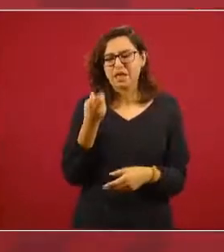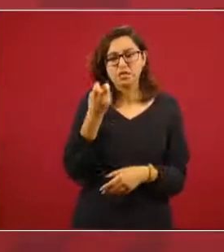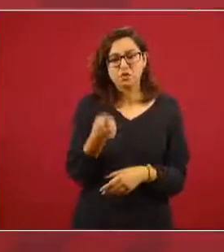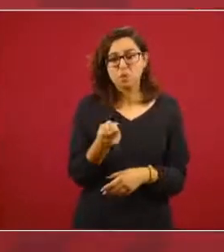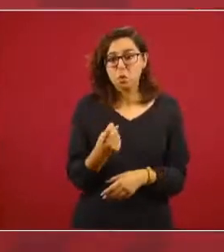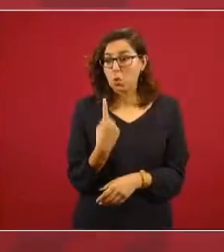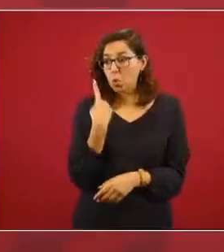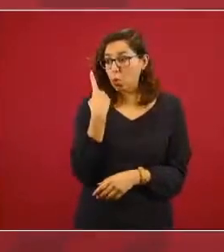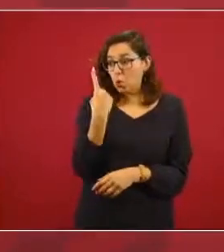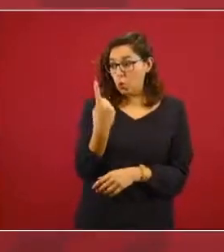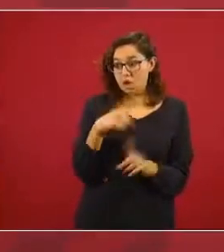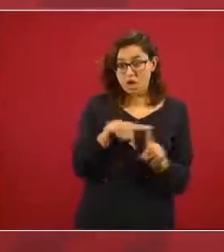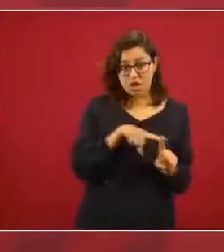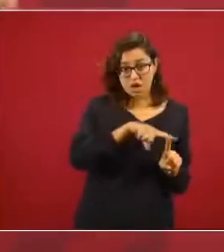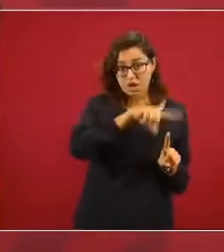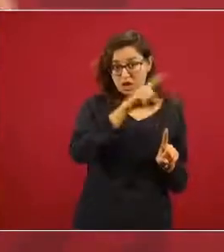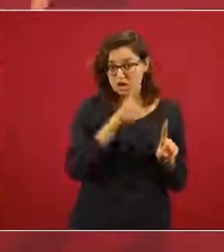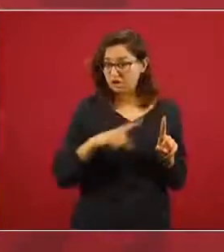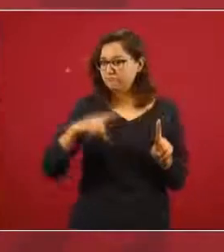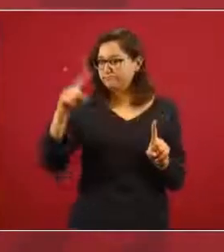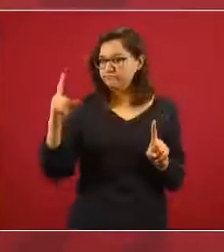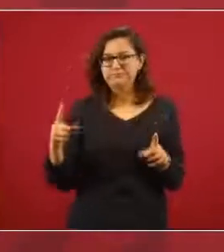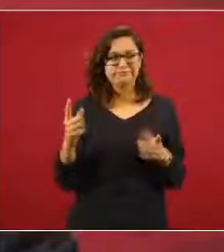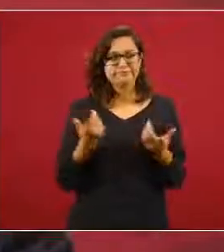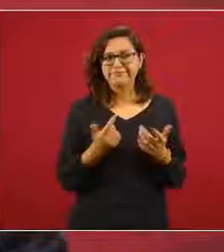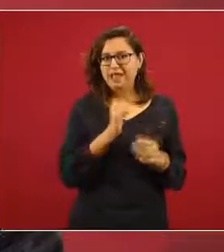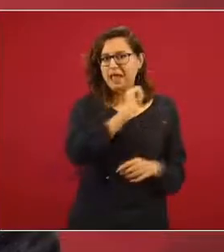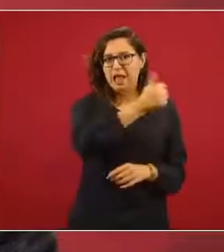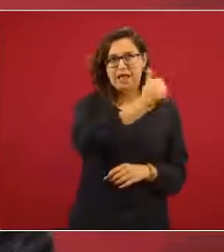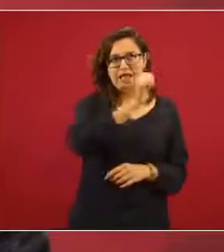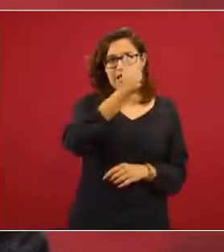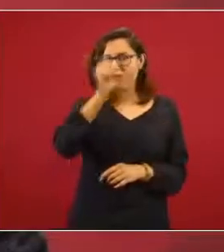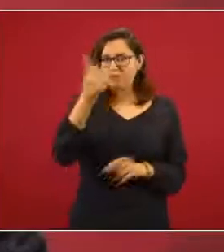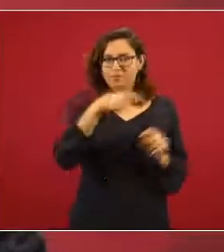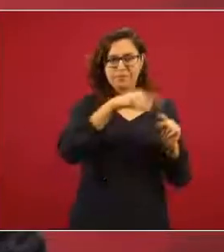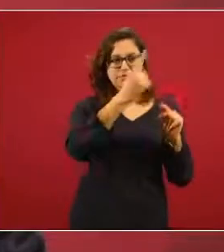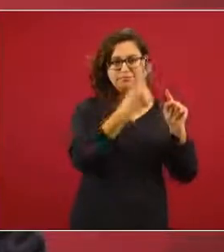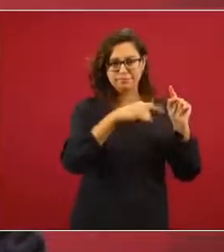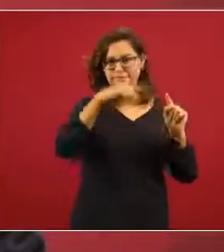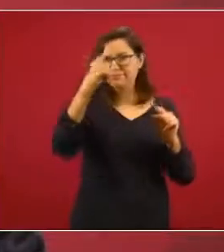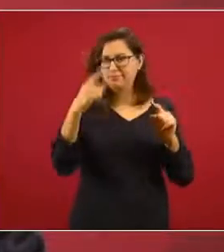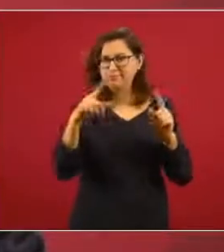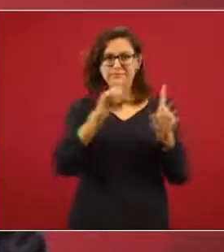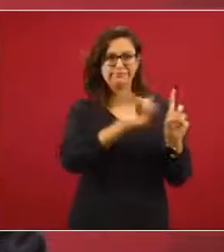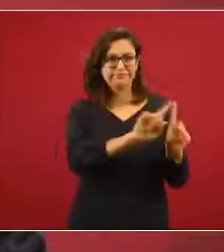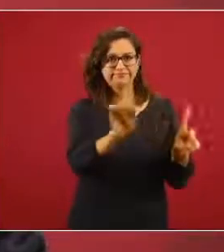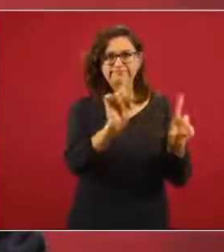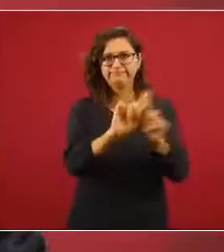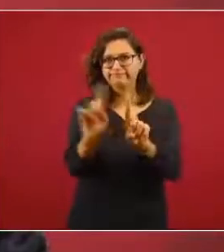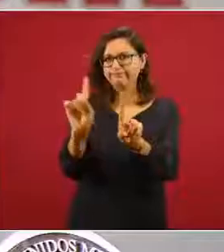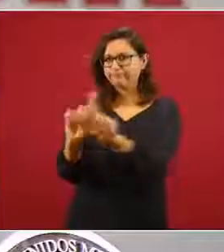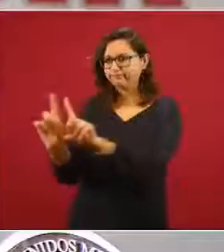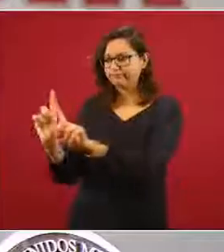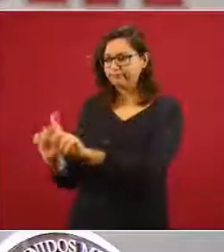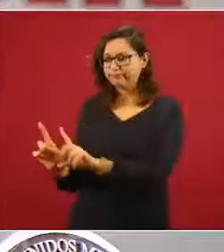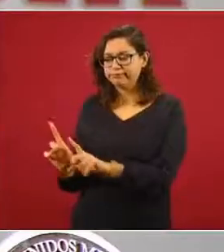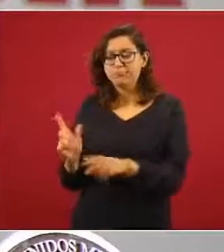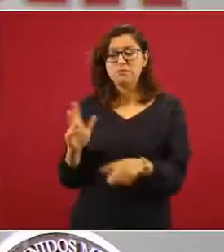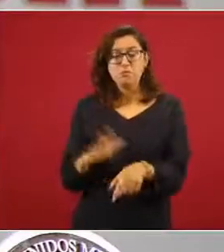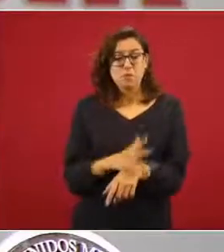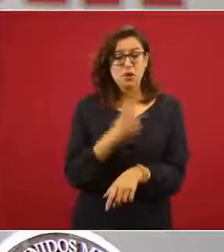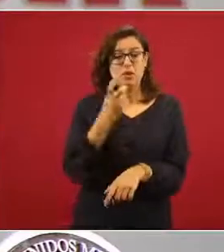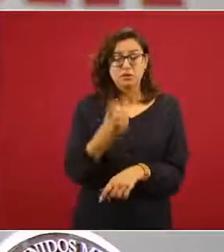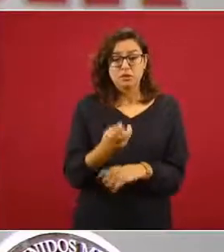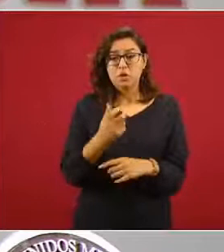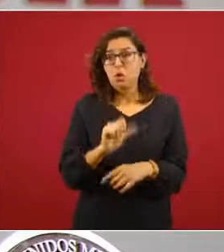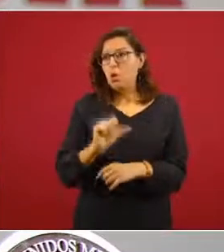curva epidémica, sino hay una gran cantidad de curvas epidémicas. Por eso es importante en los países